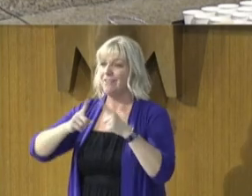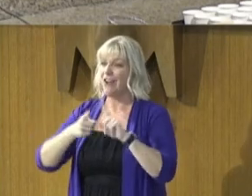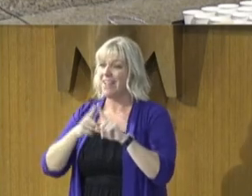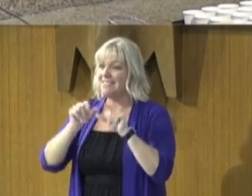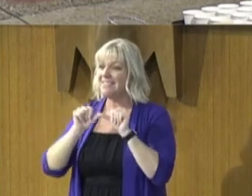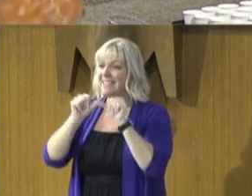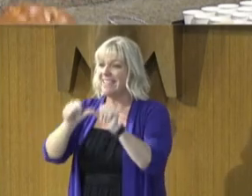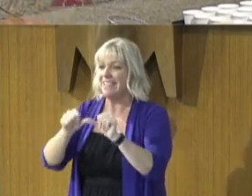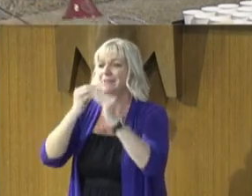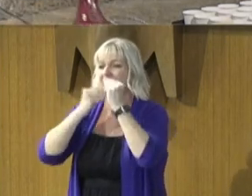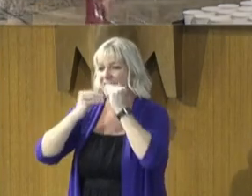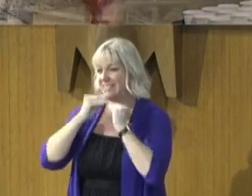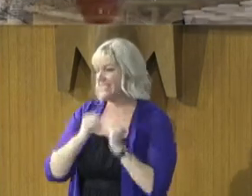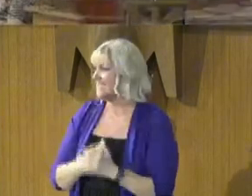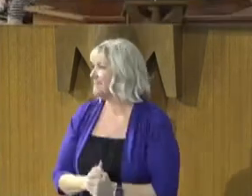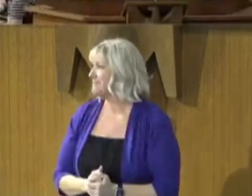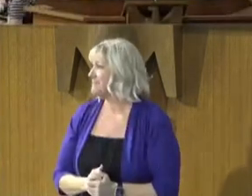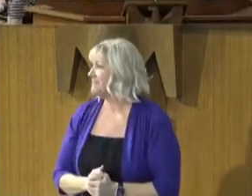feast.